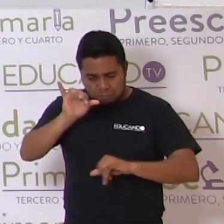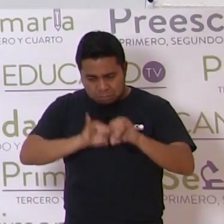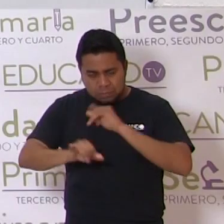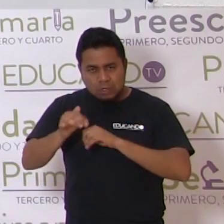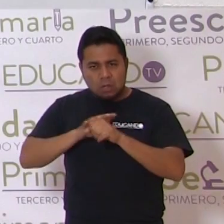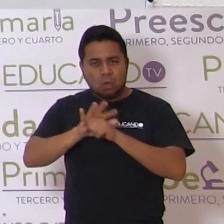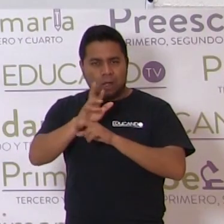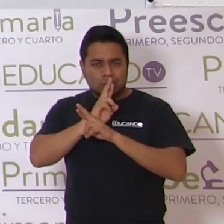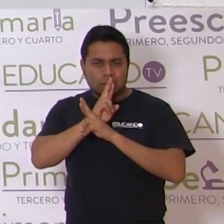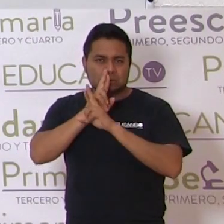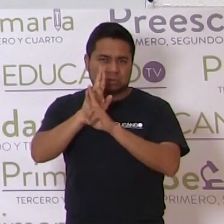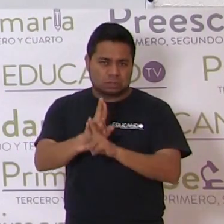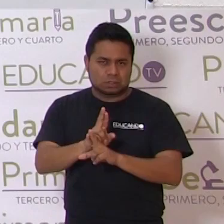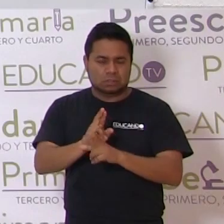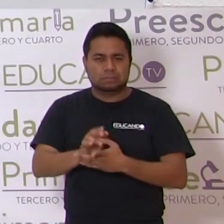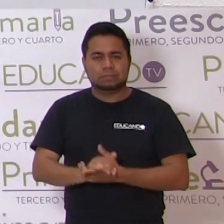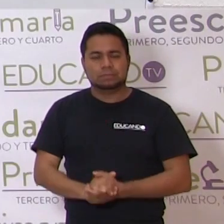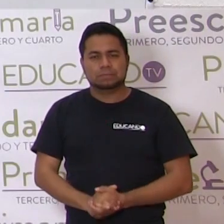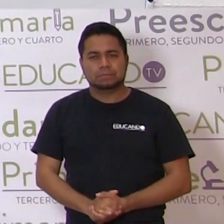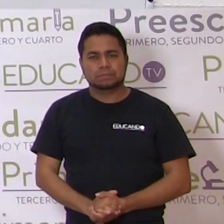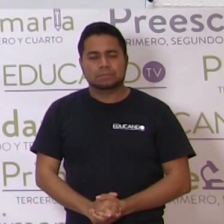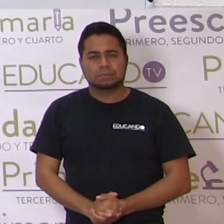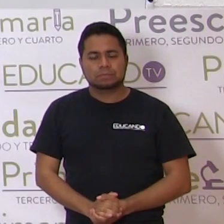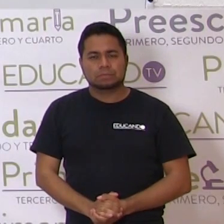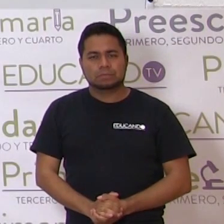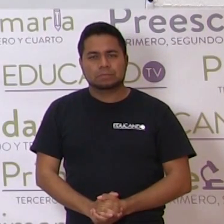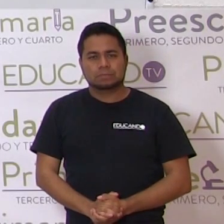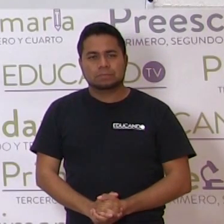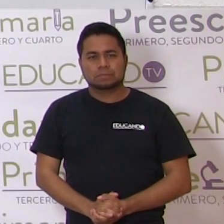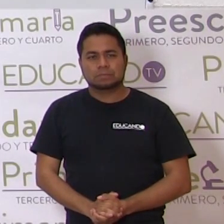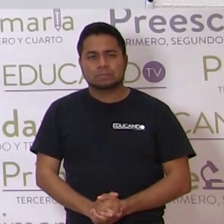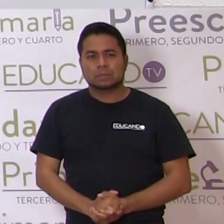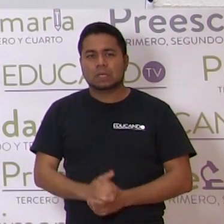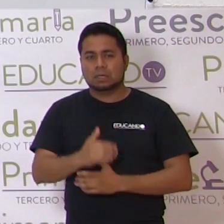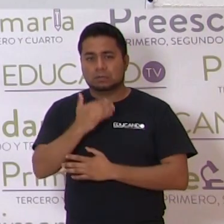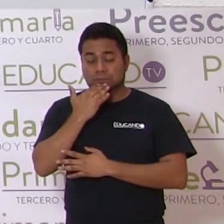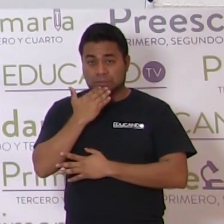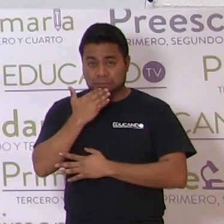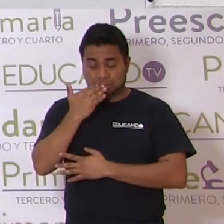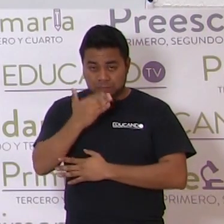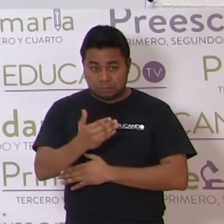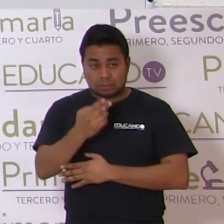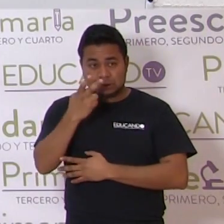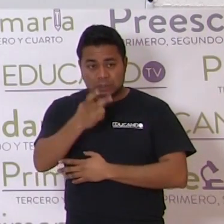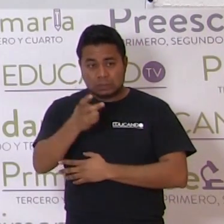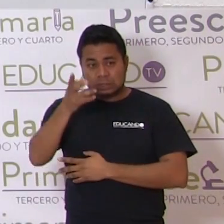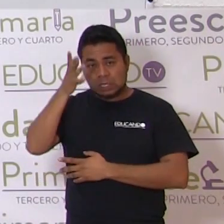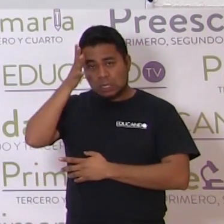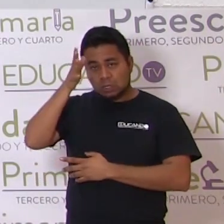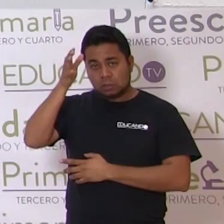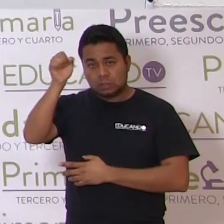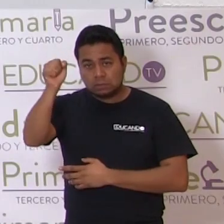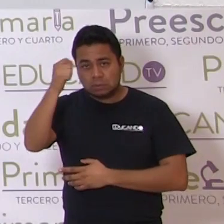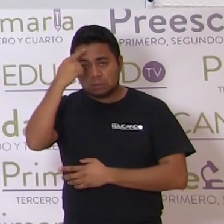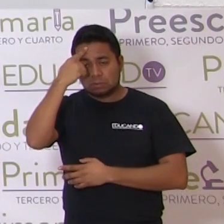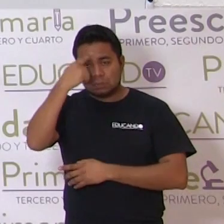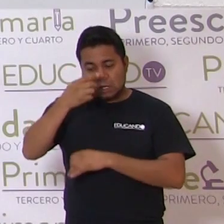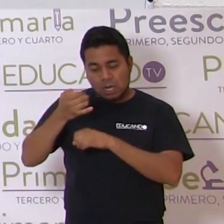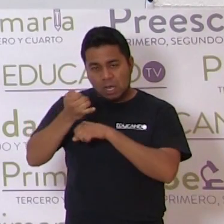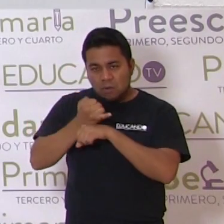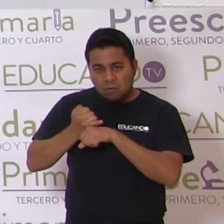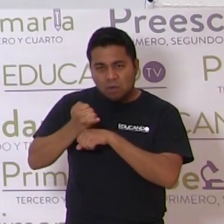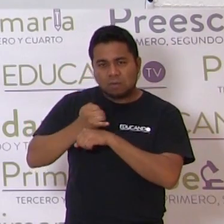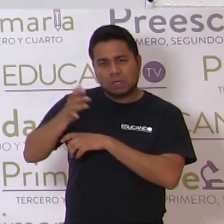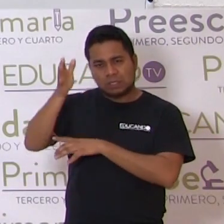los resultados. Muy bien, pues ese es el concepto de un informe